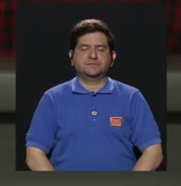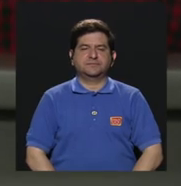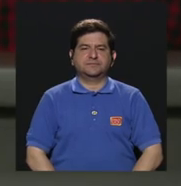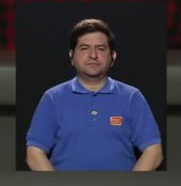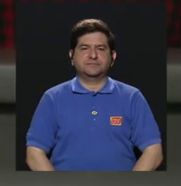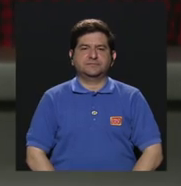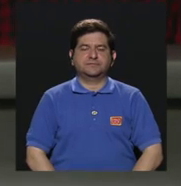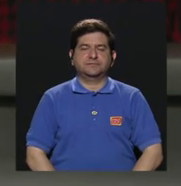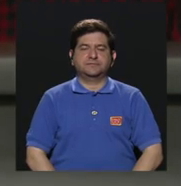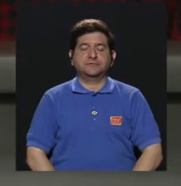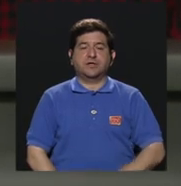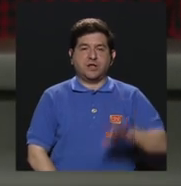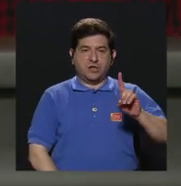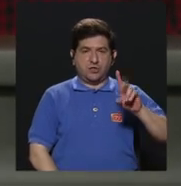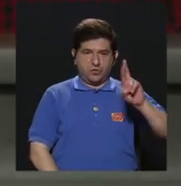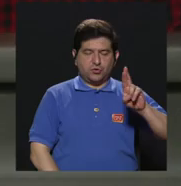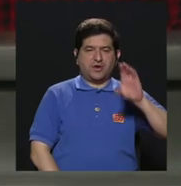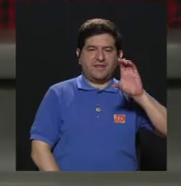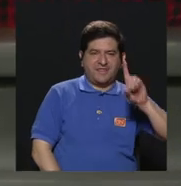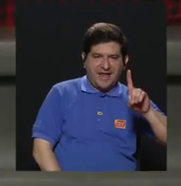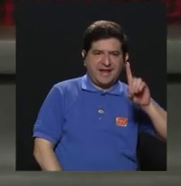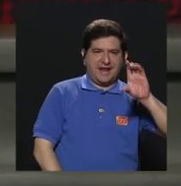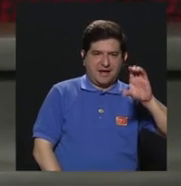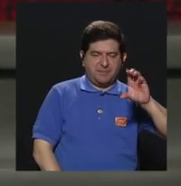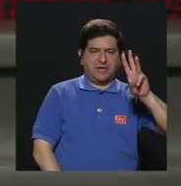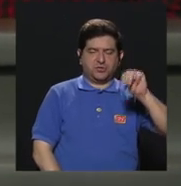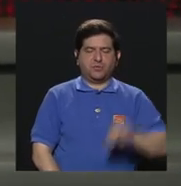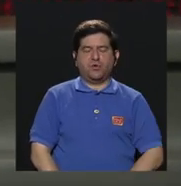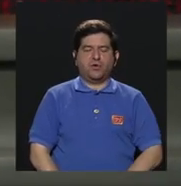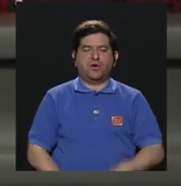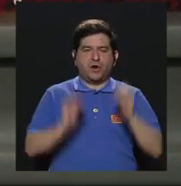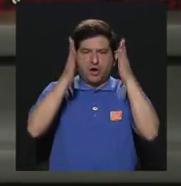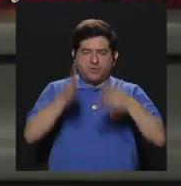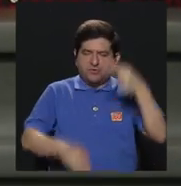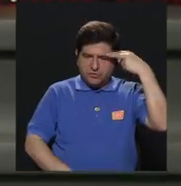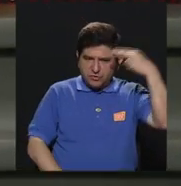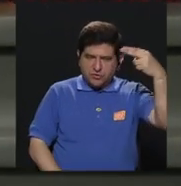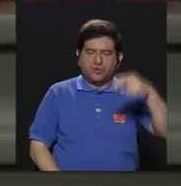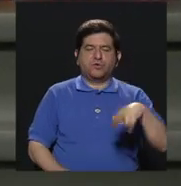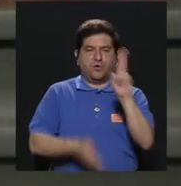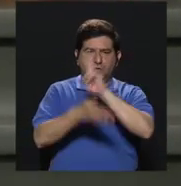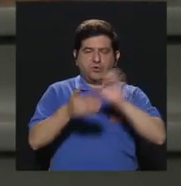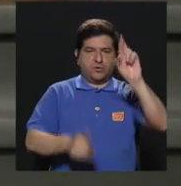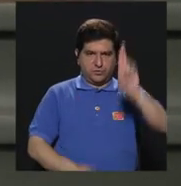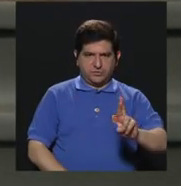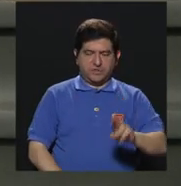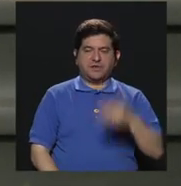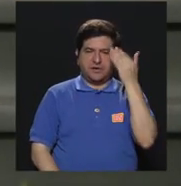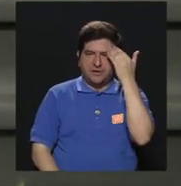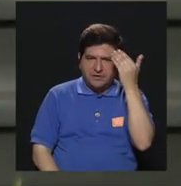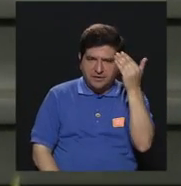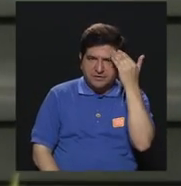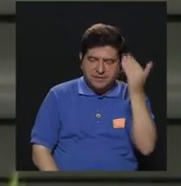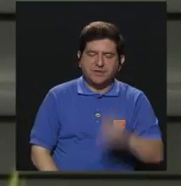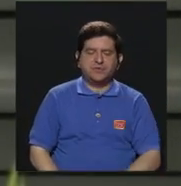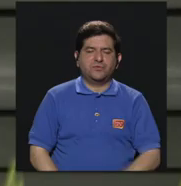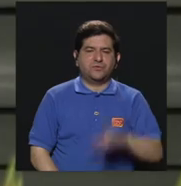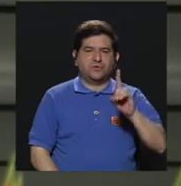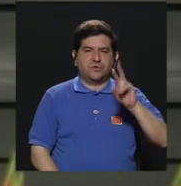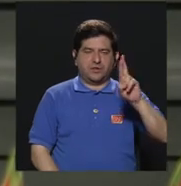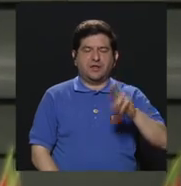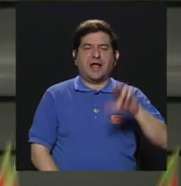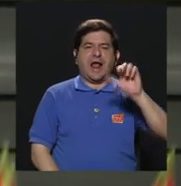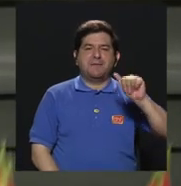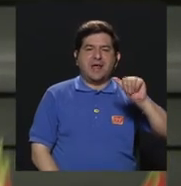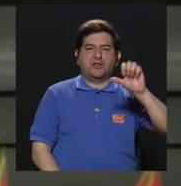estimado Daniel Camacho Monge, profesor emérito de la Universidad de Costa Rica, un saludo cordial al doctor